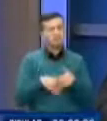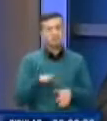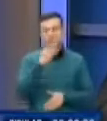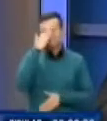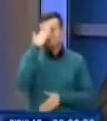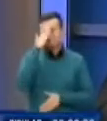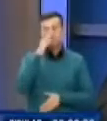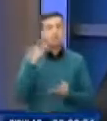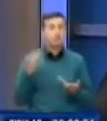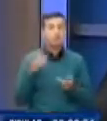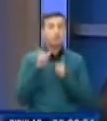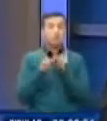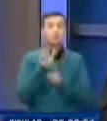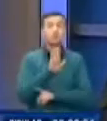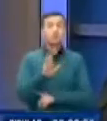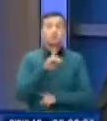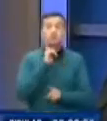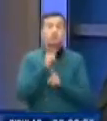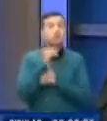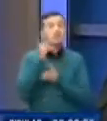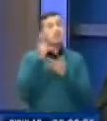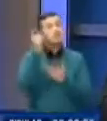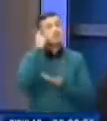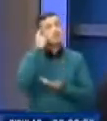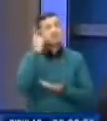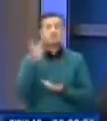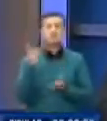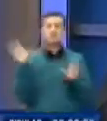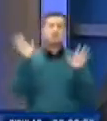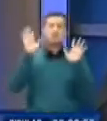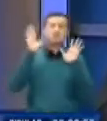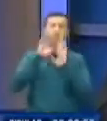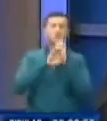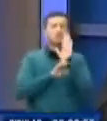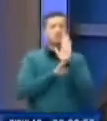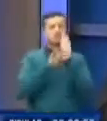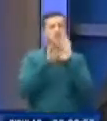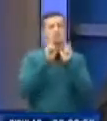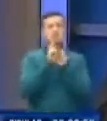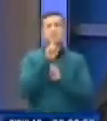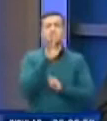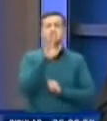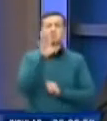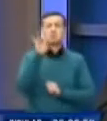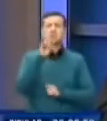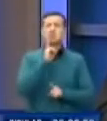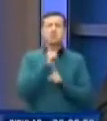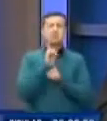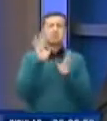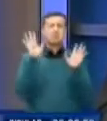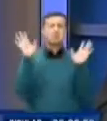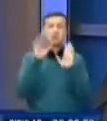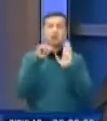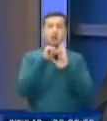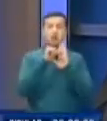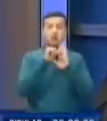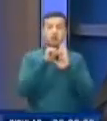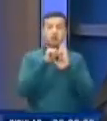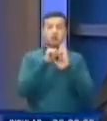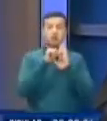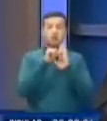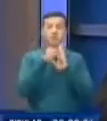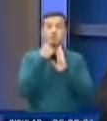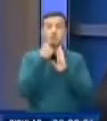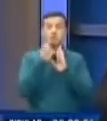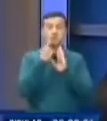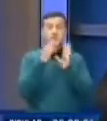muchas personas inclusive podríamos pensar que no hace falta la enmienda del 158 porque el artículo empieza en